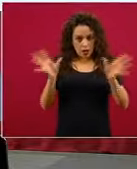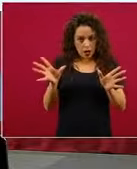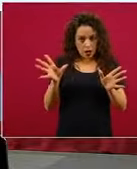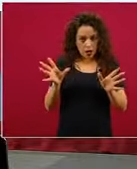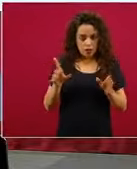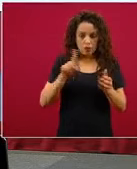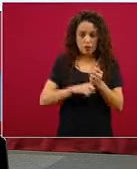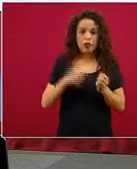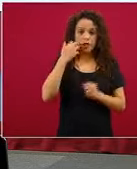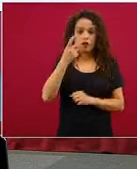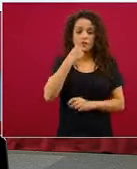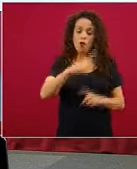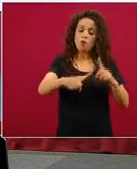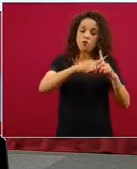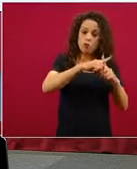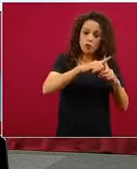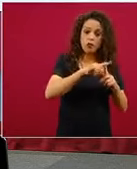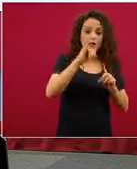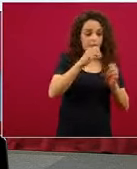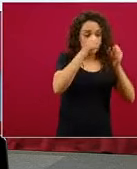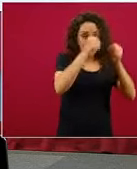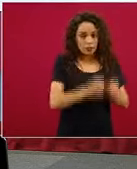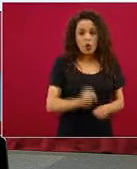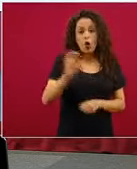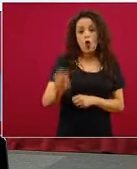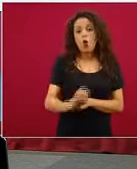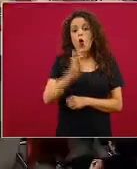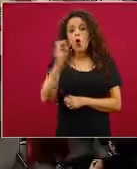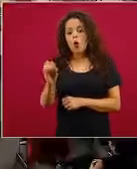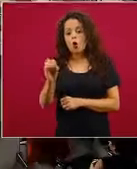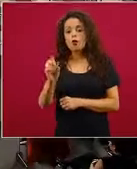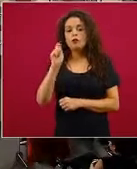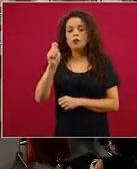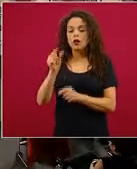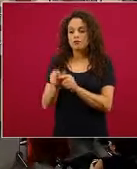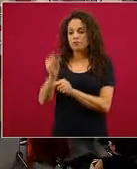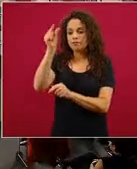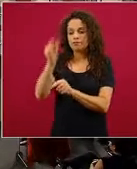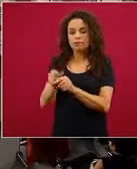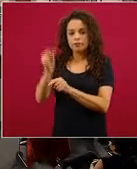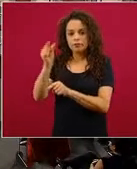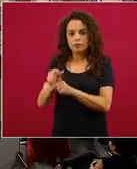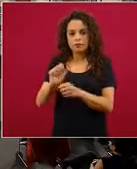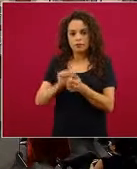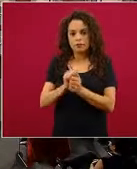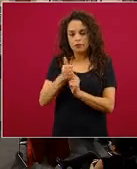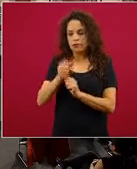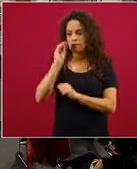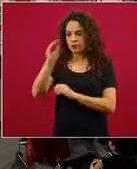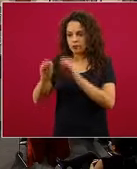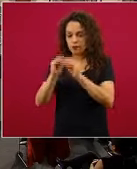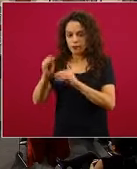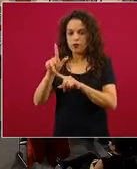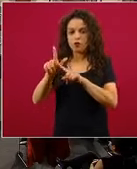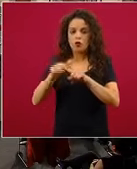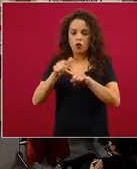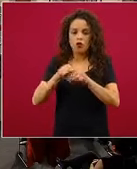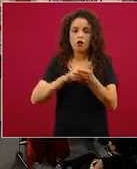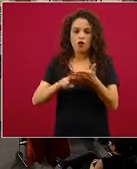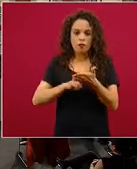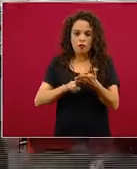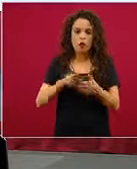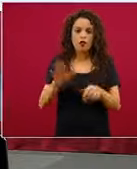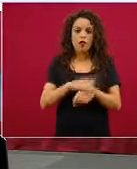resultado positivo y por lo tanto serán confirmadas, o podrán pasar a las barras de color verde, es decir, serán descartadas porque